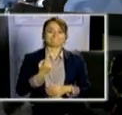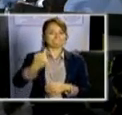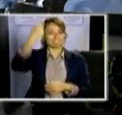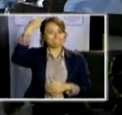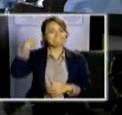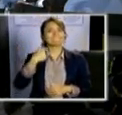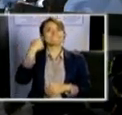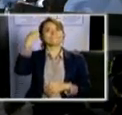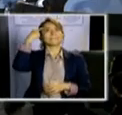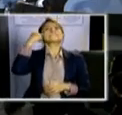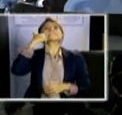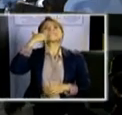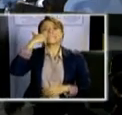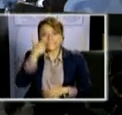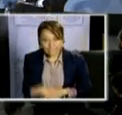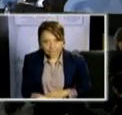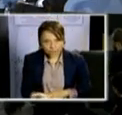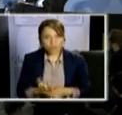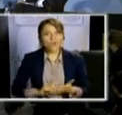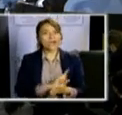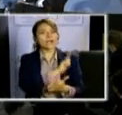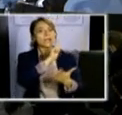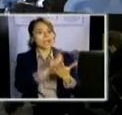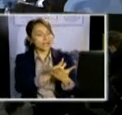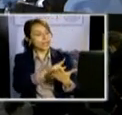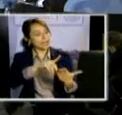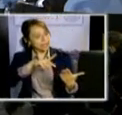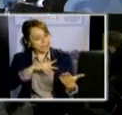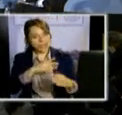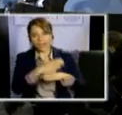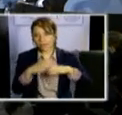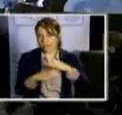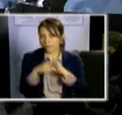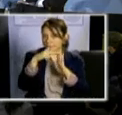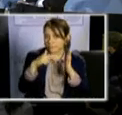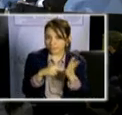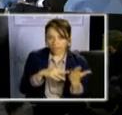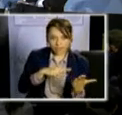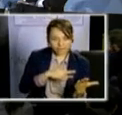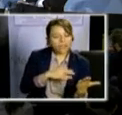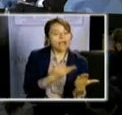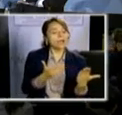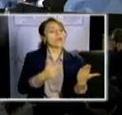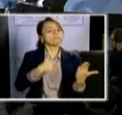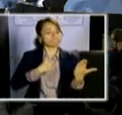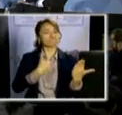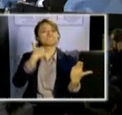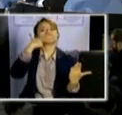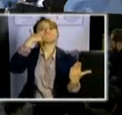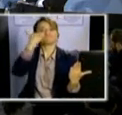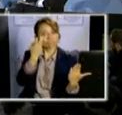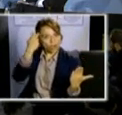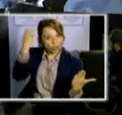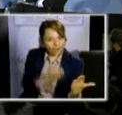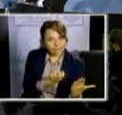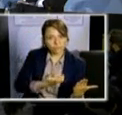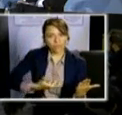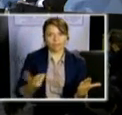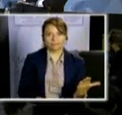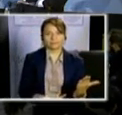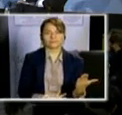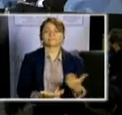llave mágica para abrir cualquier acuerdo, para sentar los canales correctos para el desarrollo y sobre todo el desapego